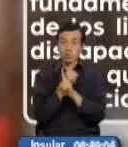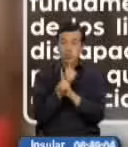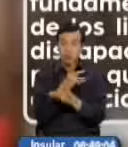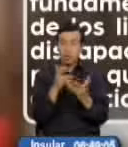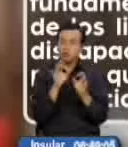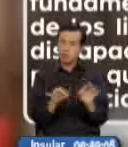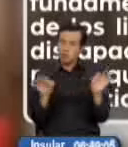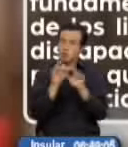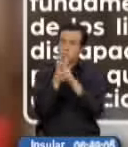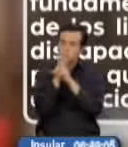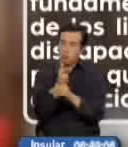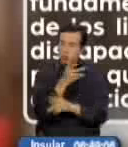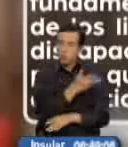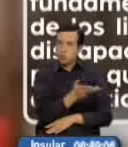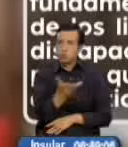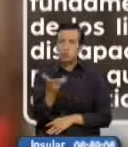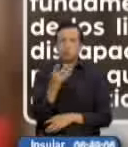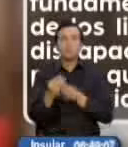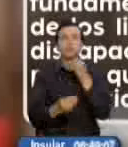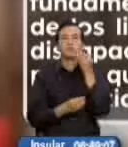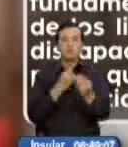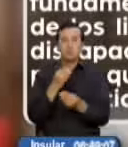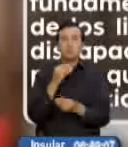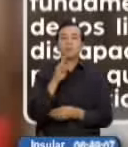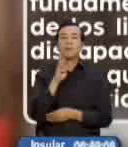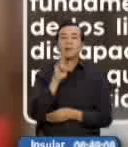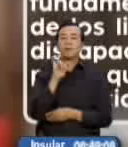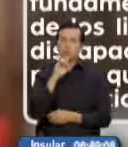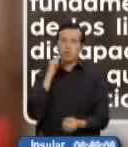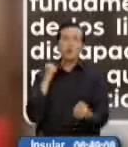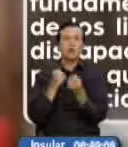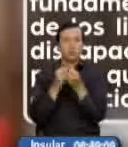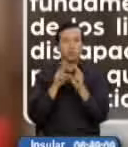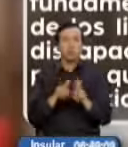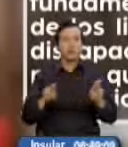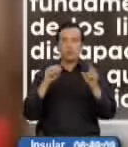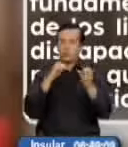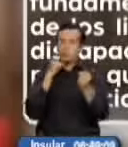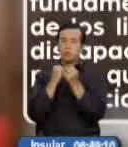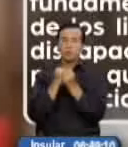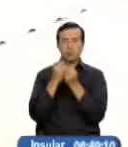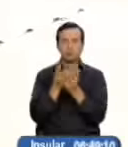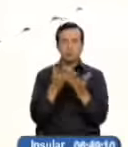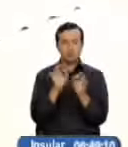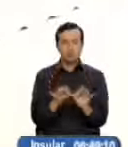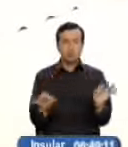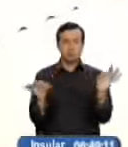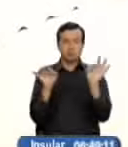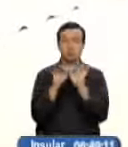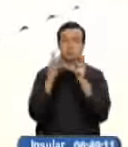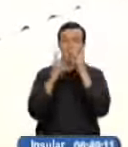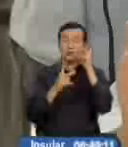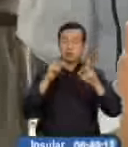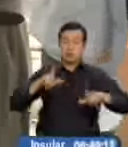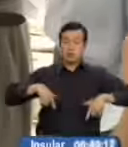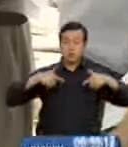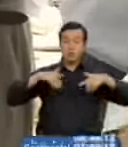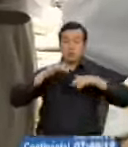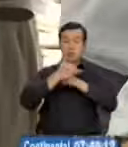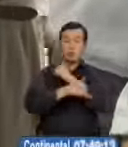estén protegidos, por lo que ofrecerá a Beirut el apoyo de Naciones Unidas en esta tarea. La visita de Lenín Moreno a